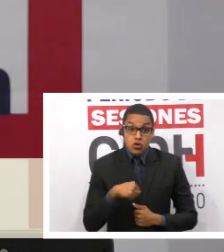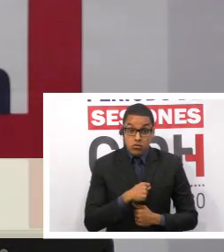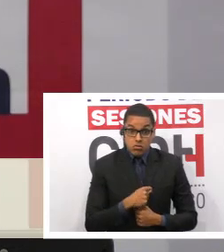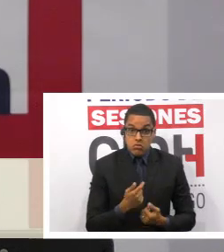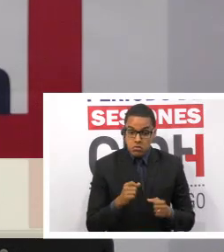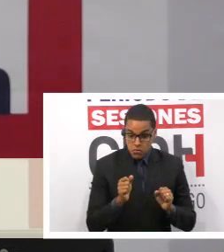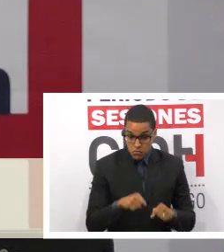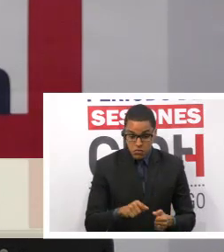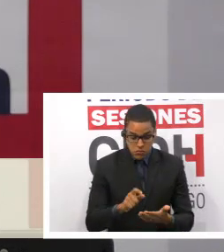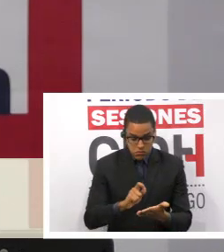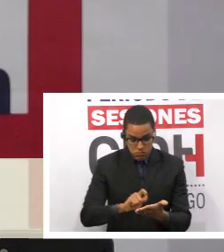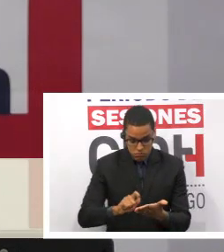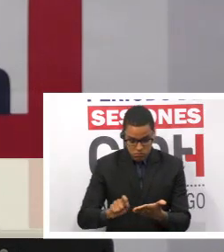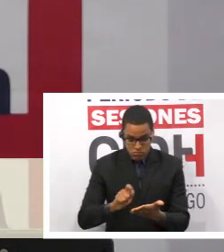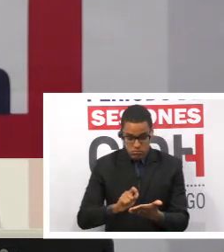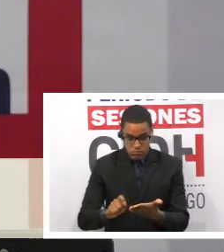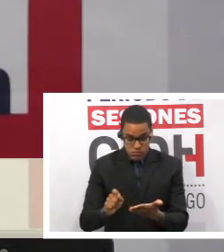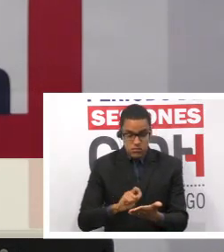el